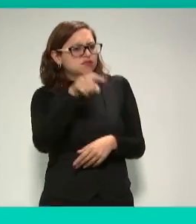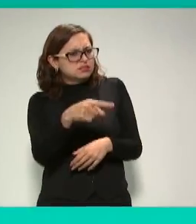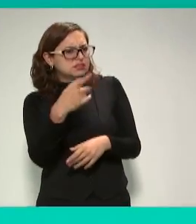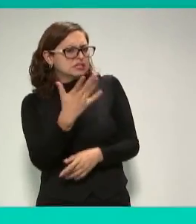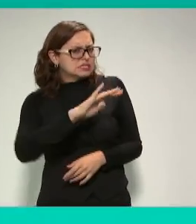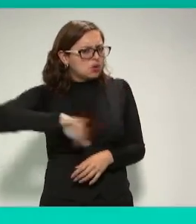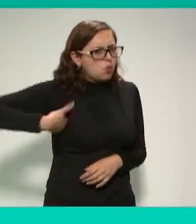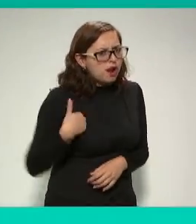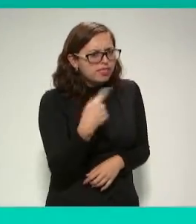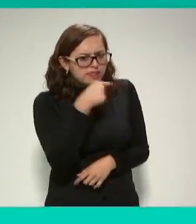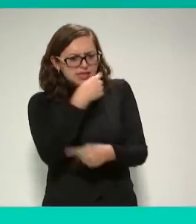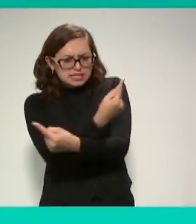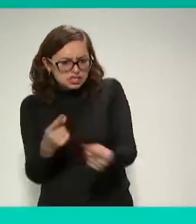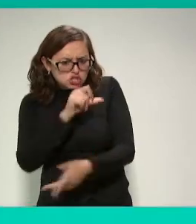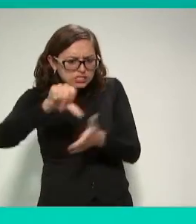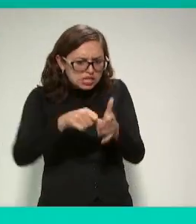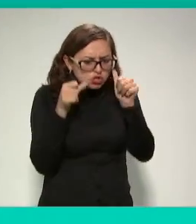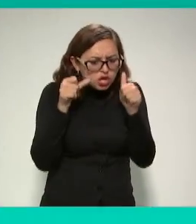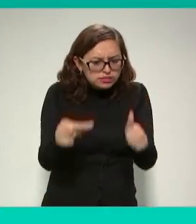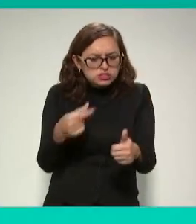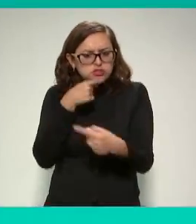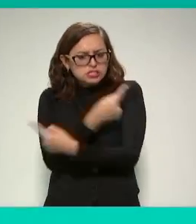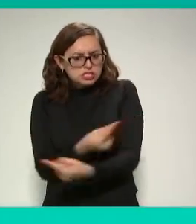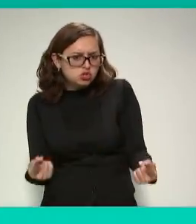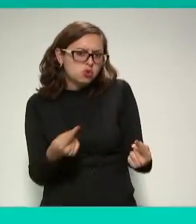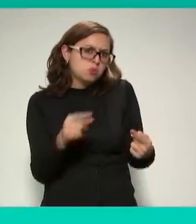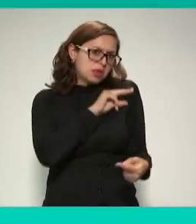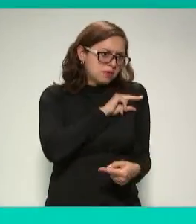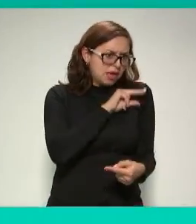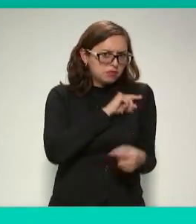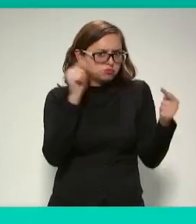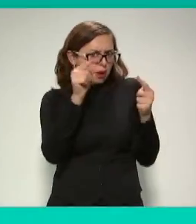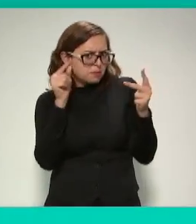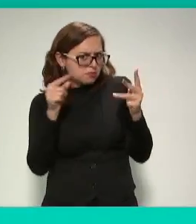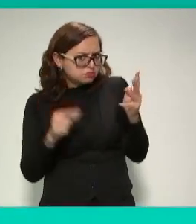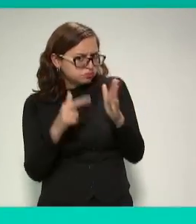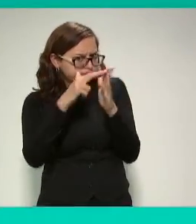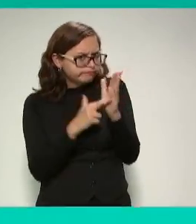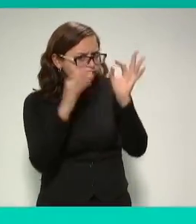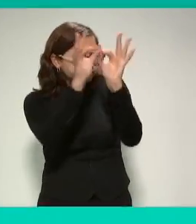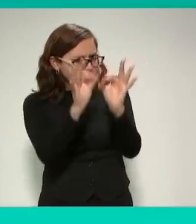de funcionamiento para que los centros de atención y cuidado infantil privados pues hagan lo que